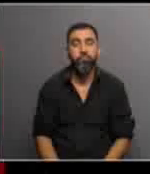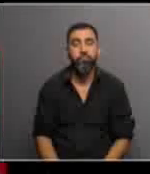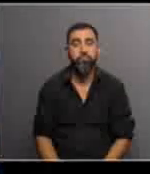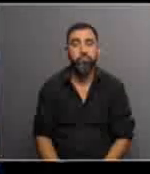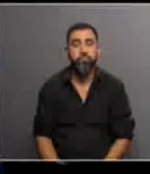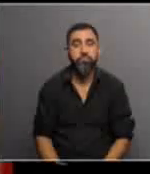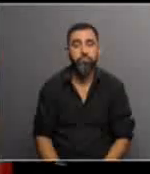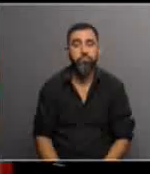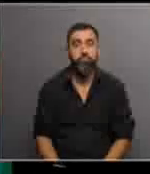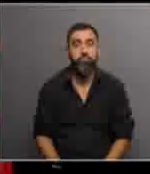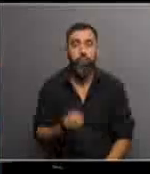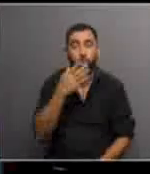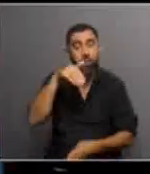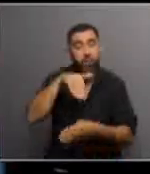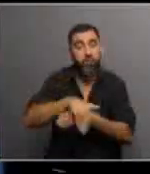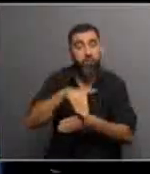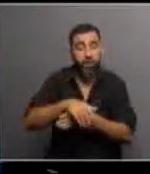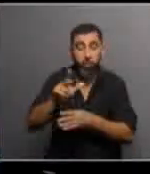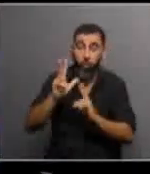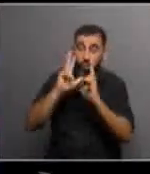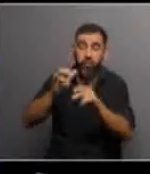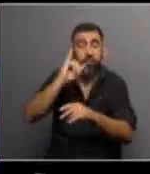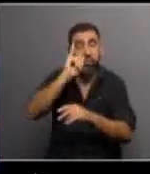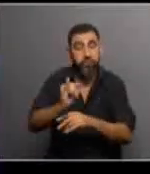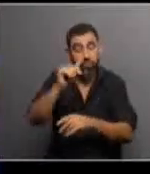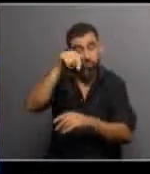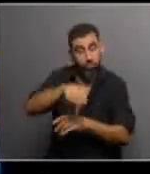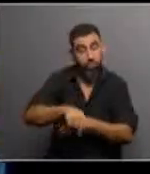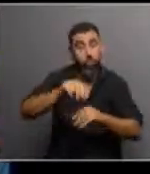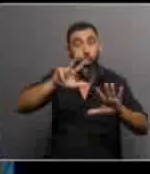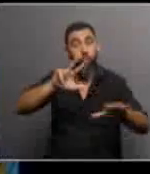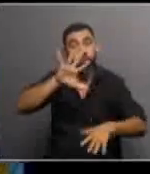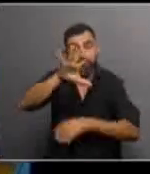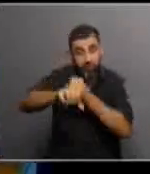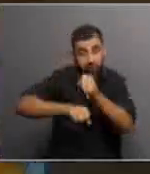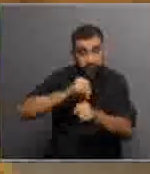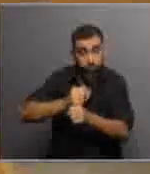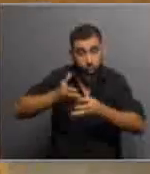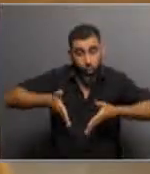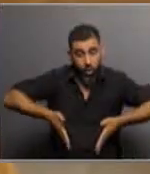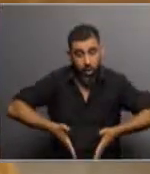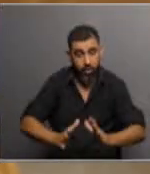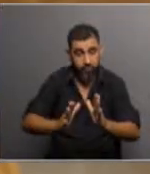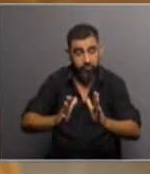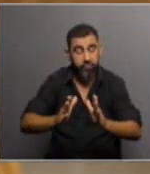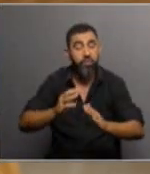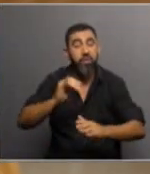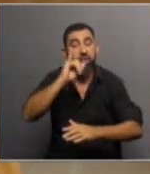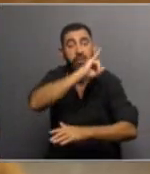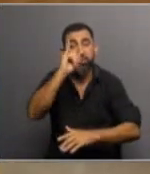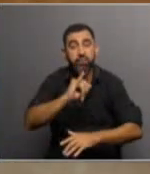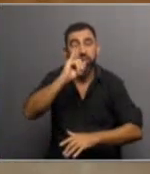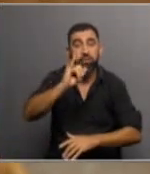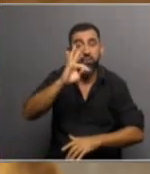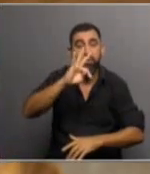no es que tal muy buenas tardes así es como tú lo mencionadas hoy es el 85 aniversario del nacimiento de alfredo del flaco